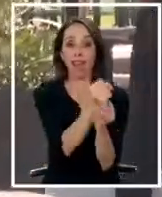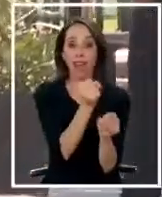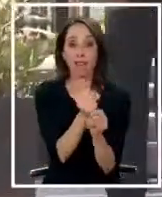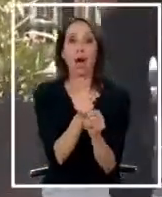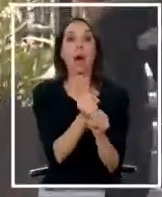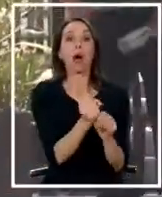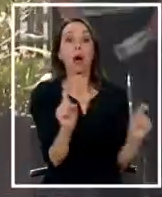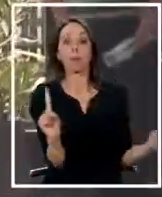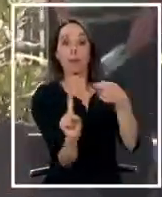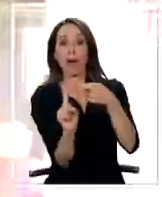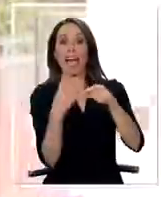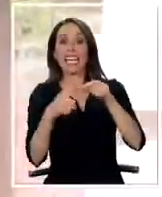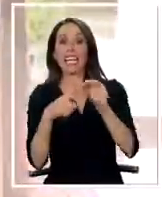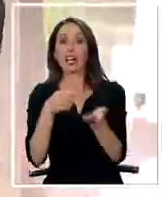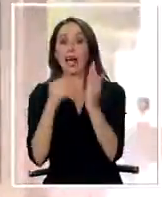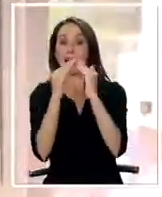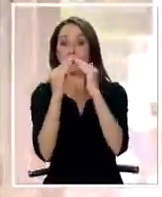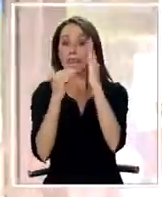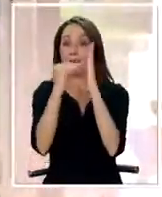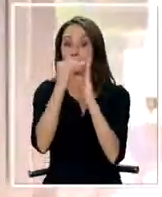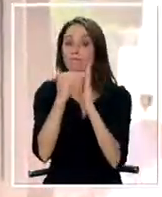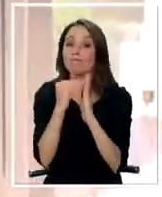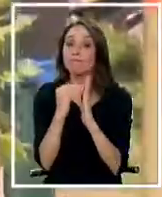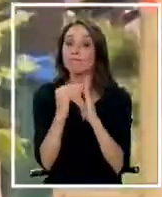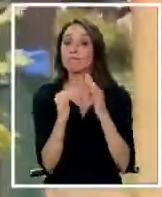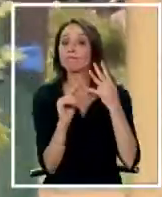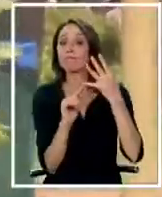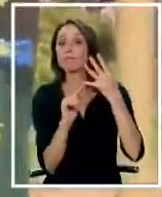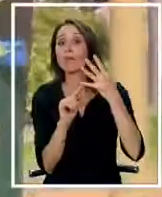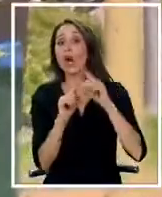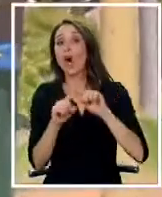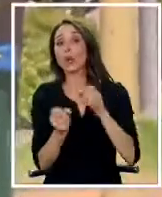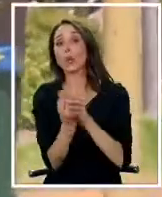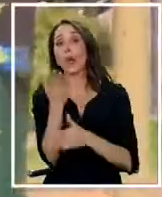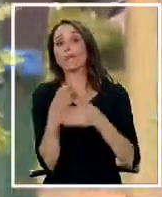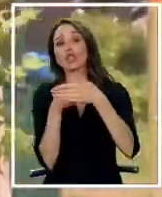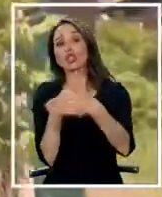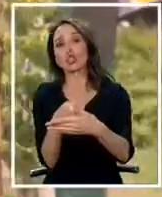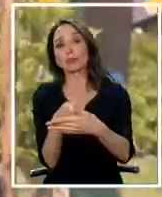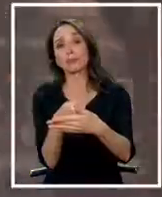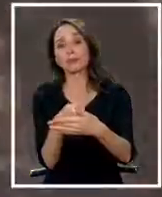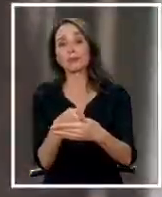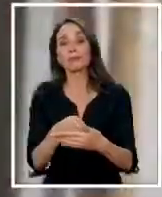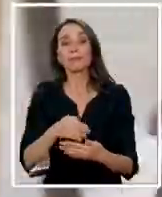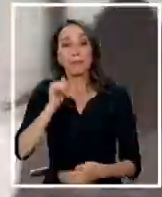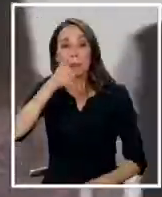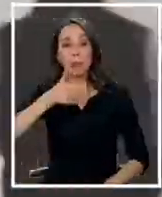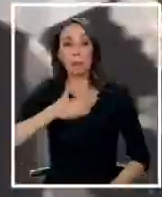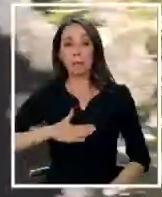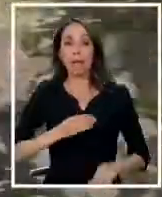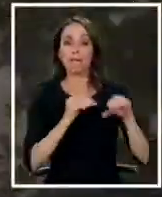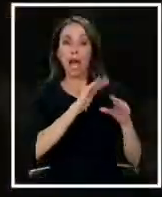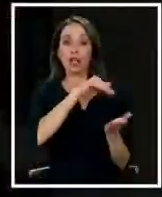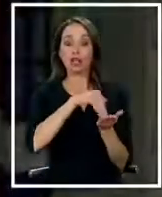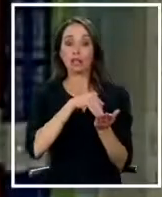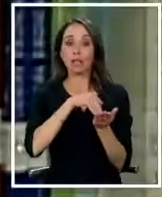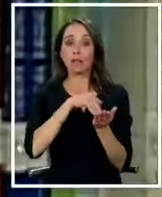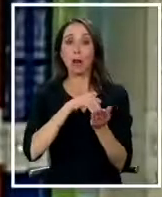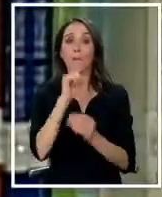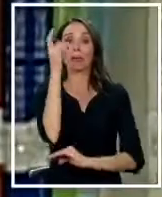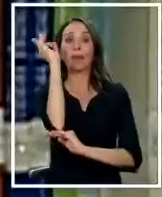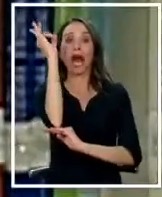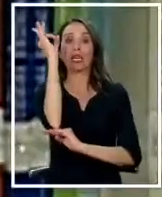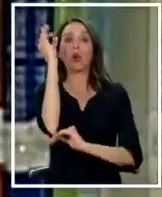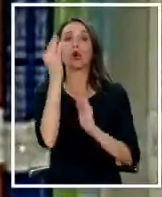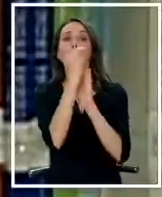acceso a créditos hipotecarios se podría encontrar con una nueva piedra en el camino. Este martes, el Banco Central realizará la primera reunión